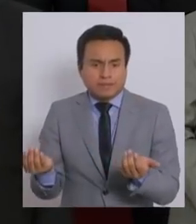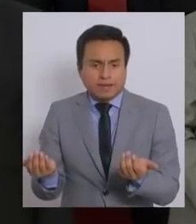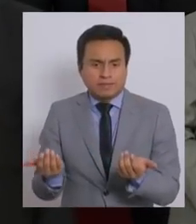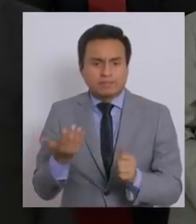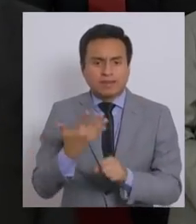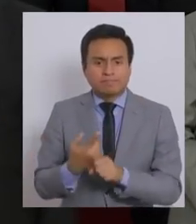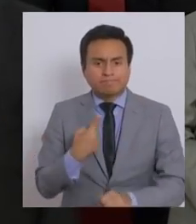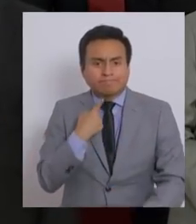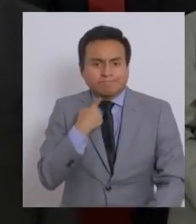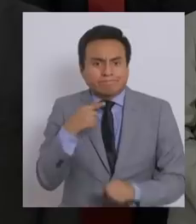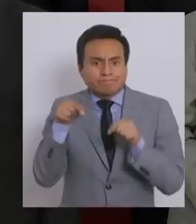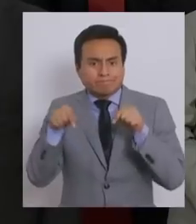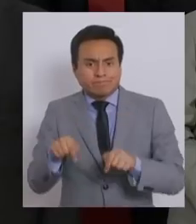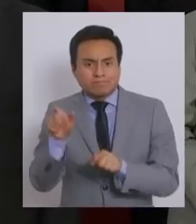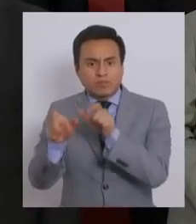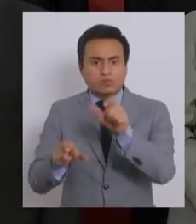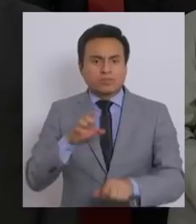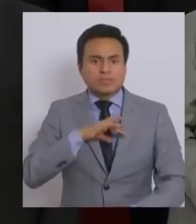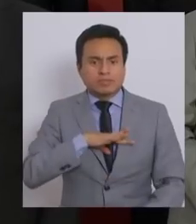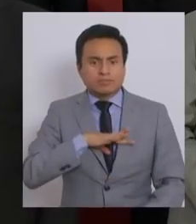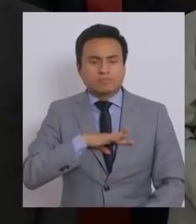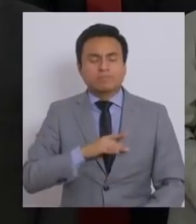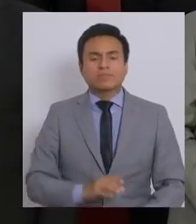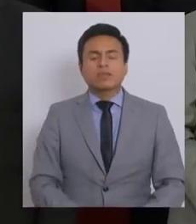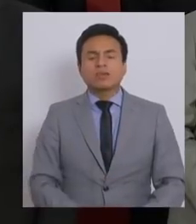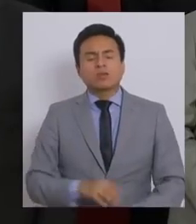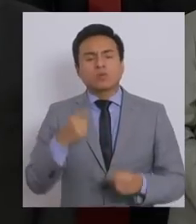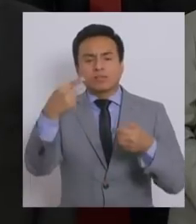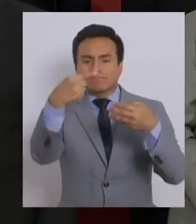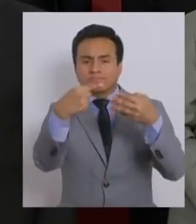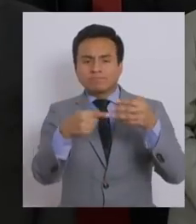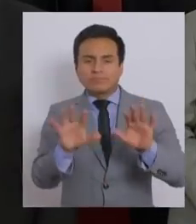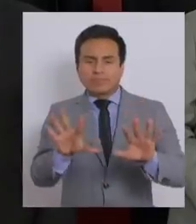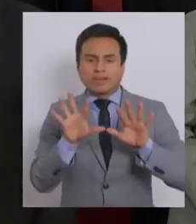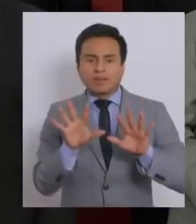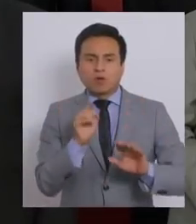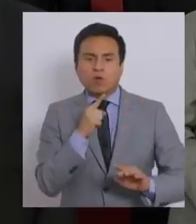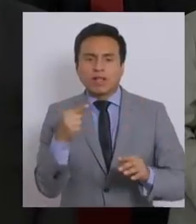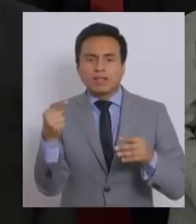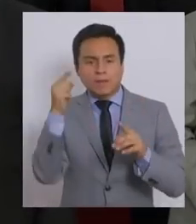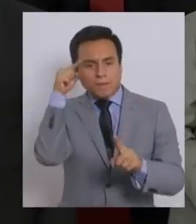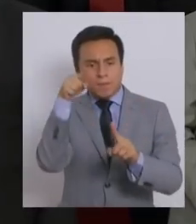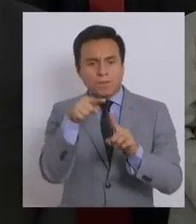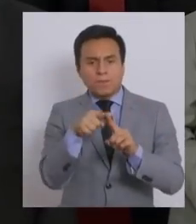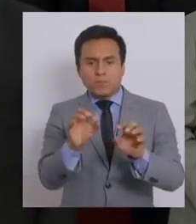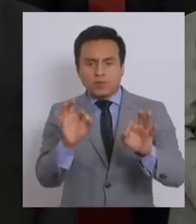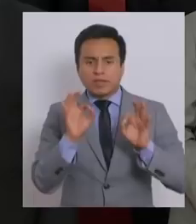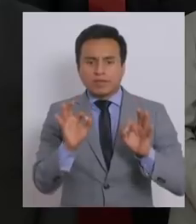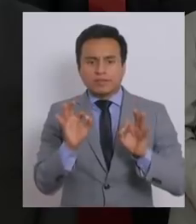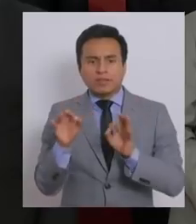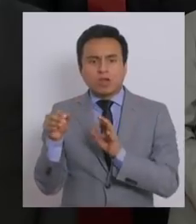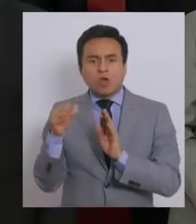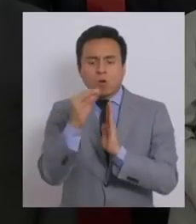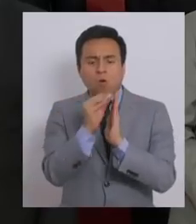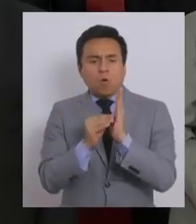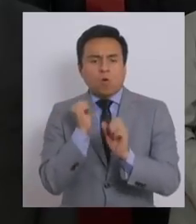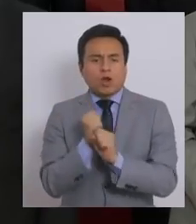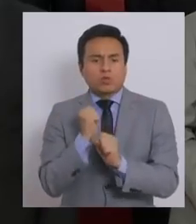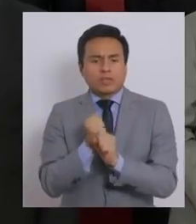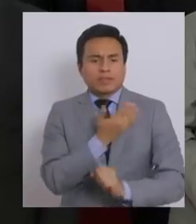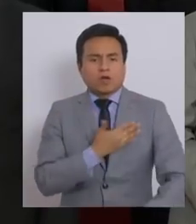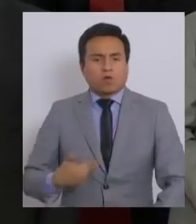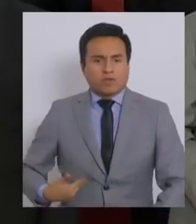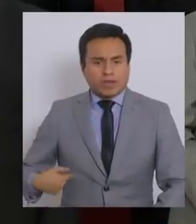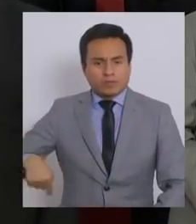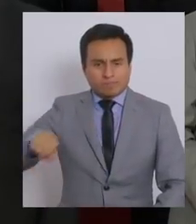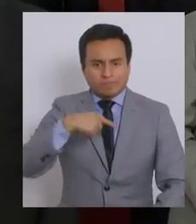que afectan hoy día a los chilenos, entre las cuales quiero destacar cuáles son nuestras prioridades y nuestra hoja de ruta como gobierno y